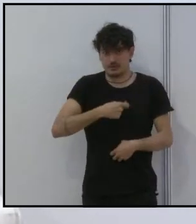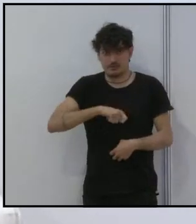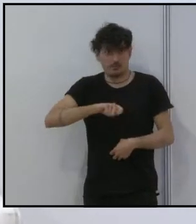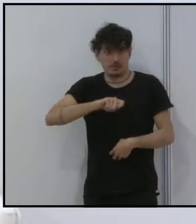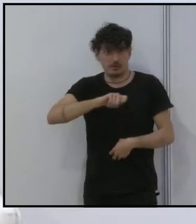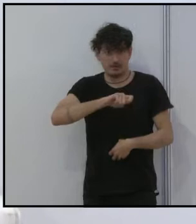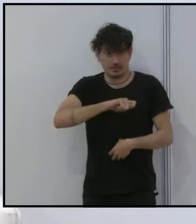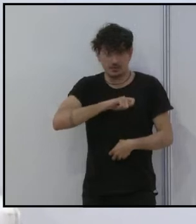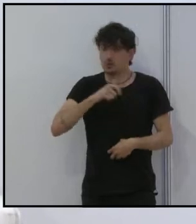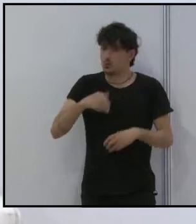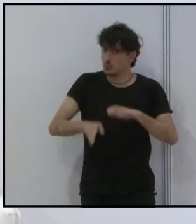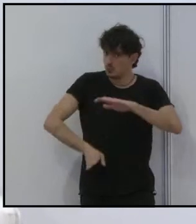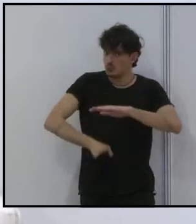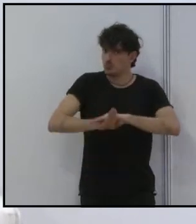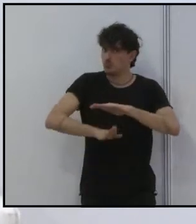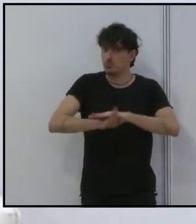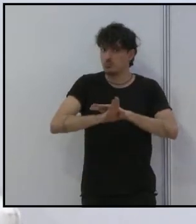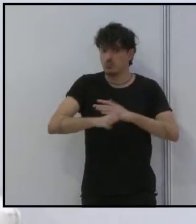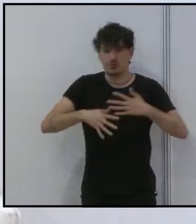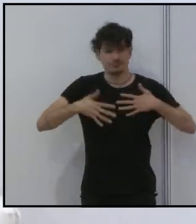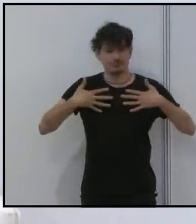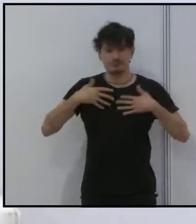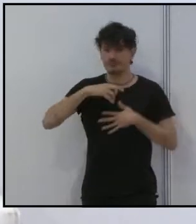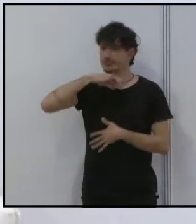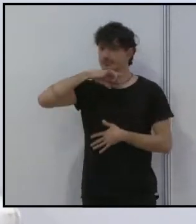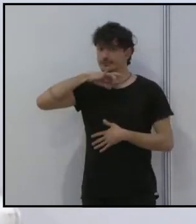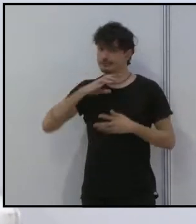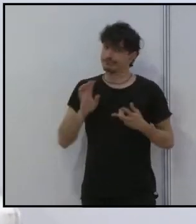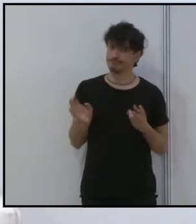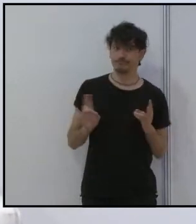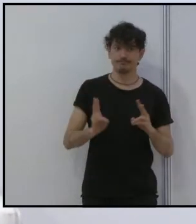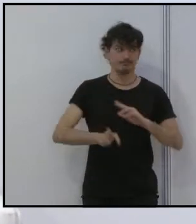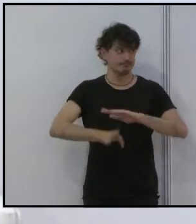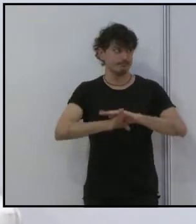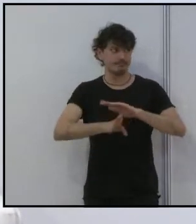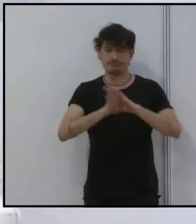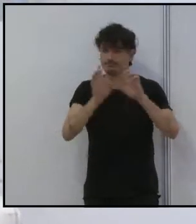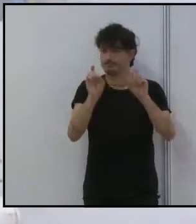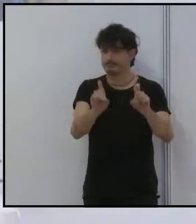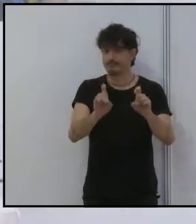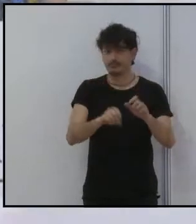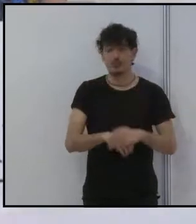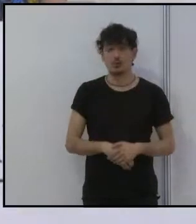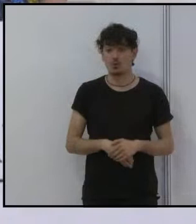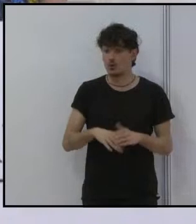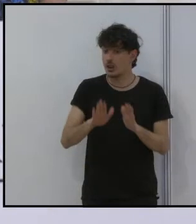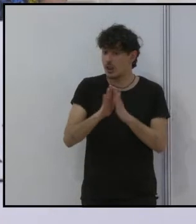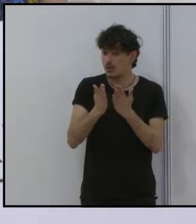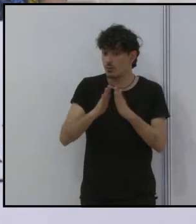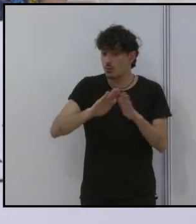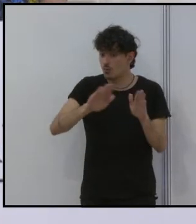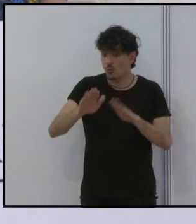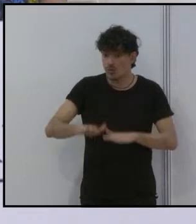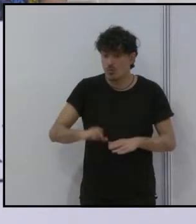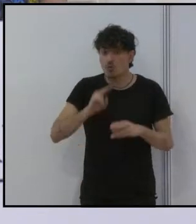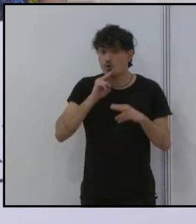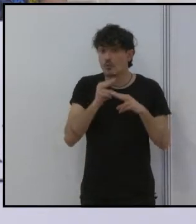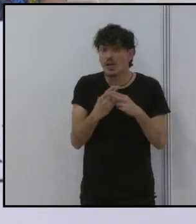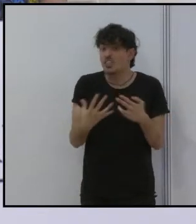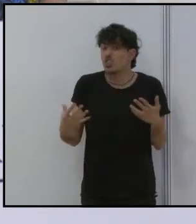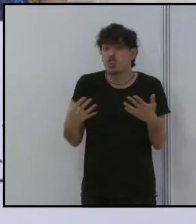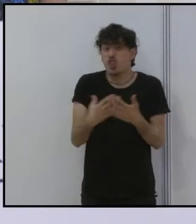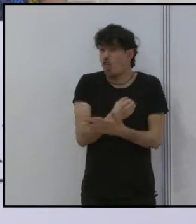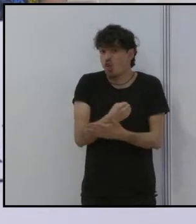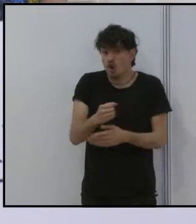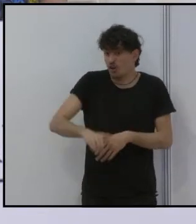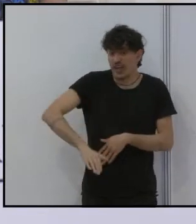la que permanezco con la alegría y vitalidad que aún me quedan. Mi último libro es Todo lo que crece, un paseo